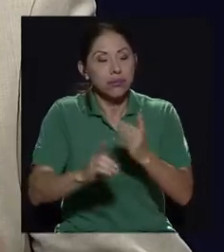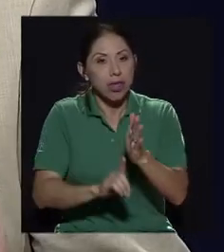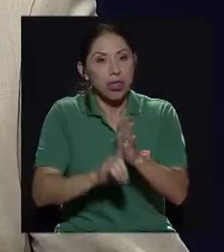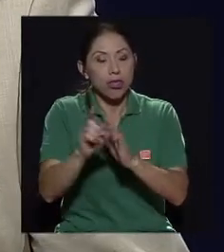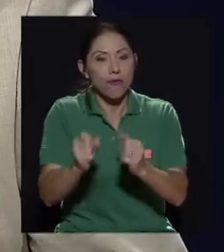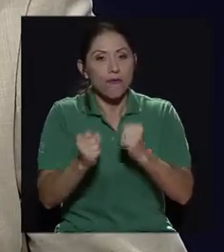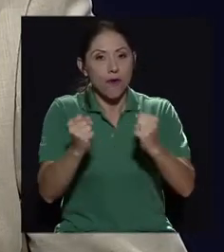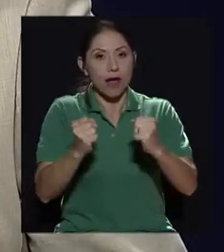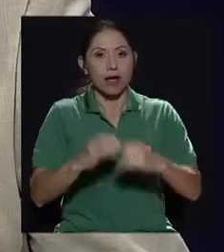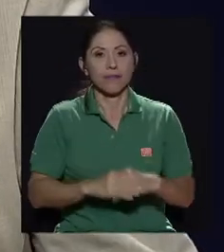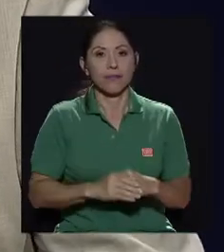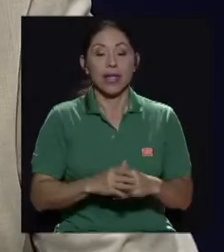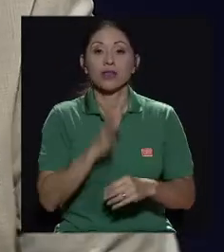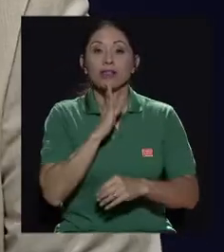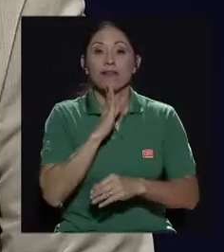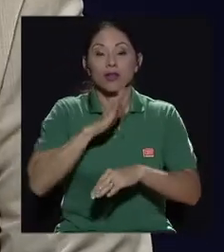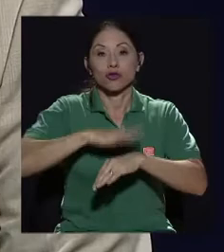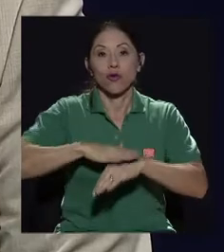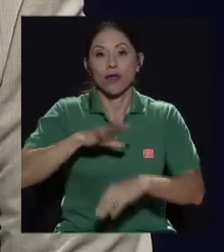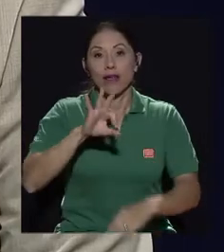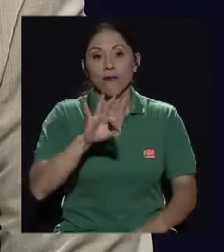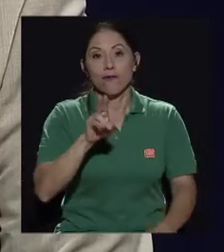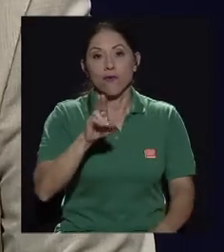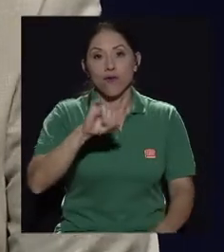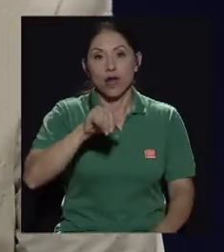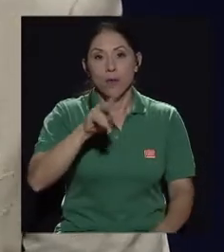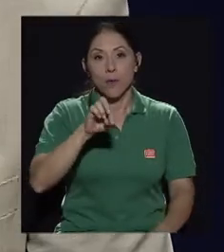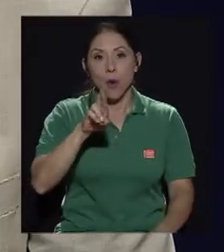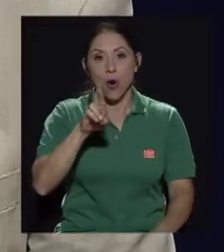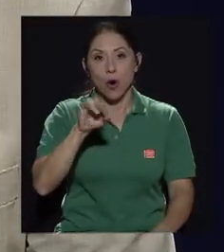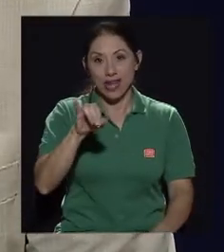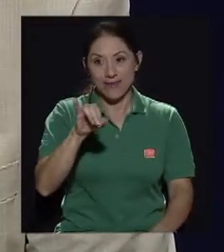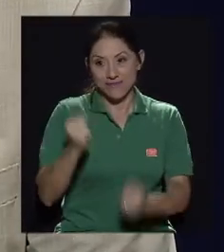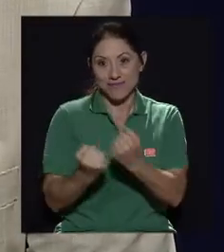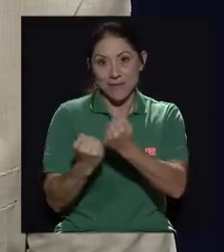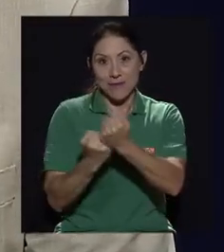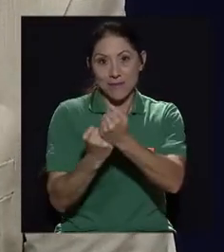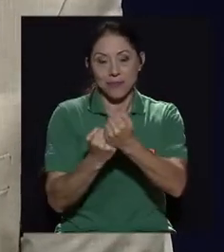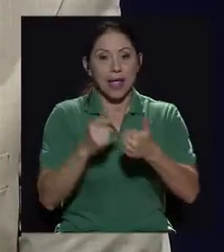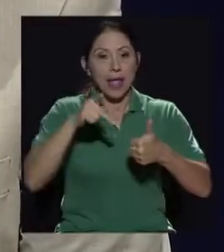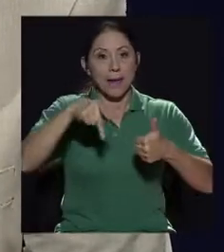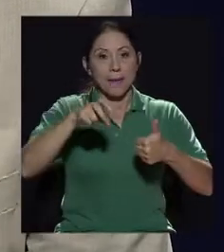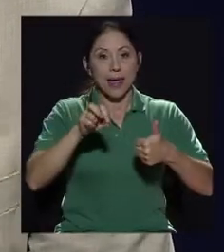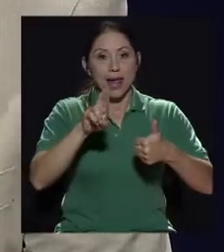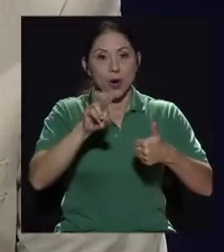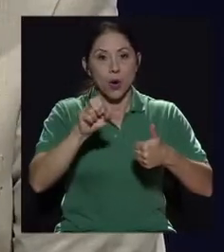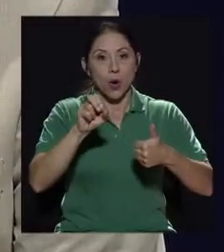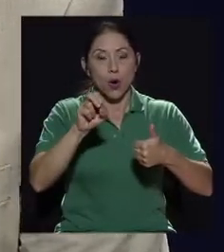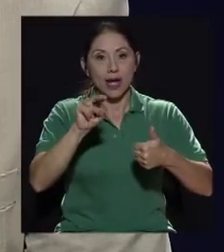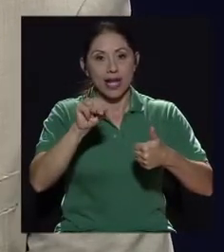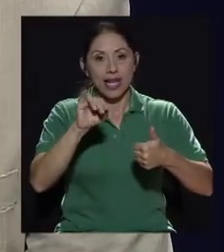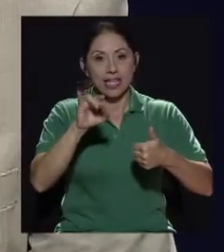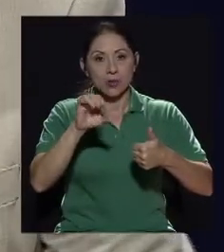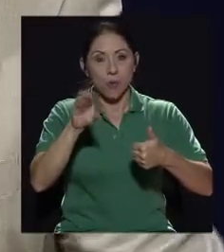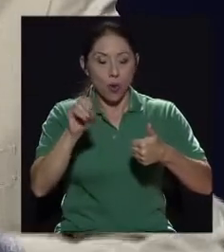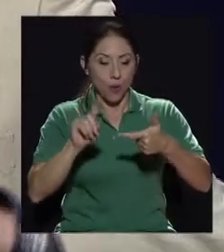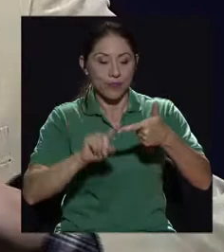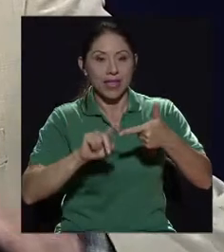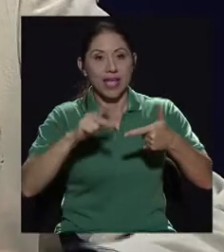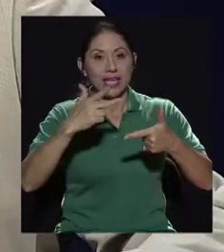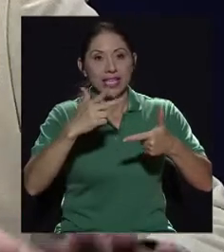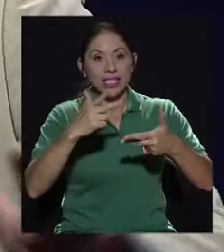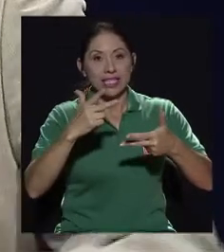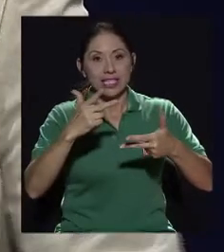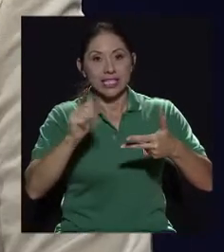se desarrollan con mucha fuerza entonces hablando de fujimorismo podemos decir que fujimori ssmo peronismo chavismo todos